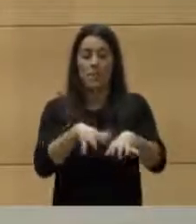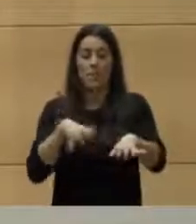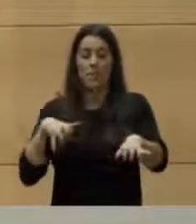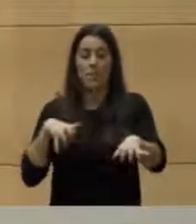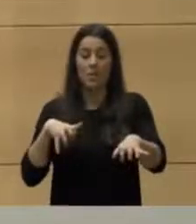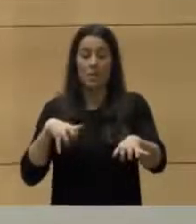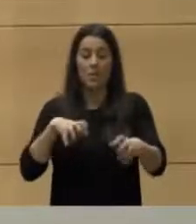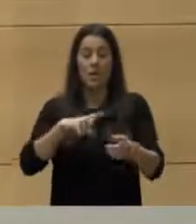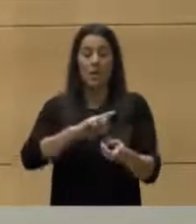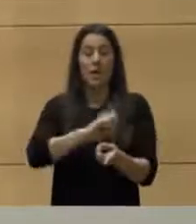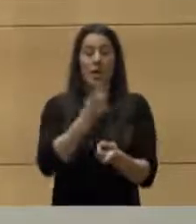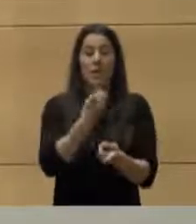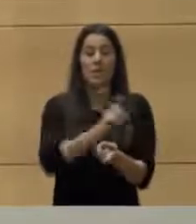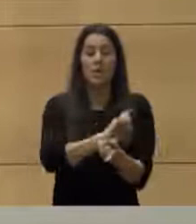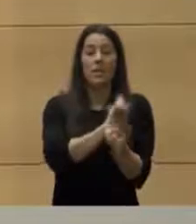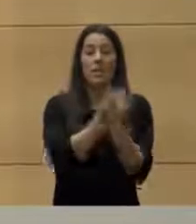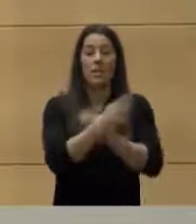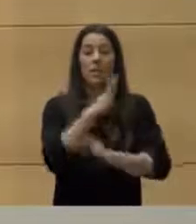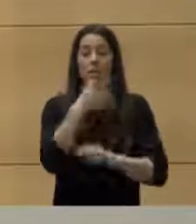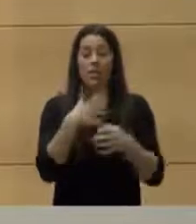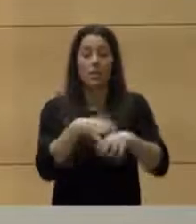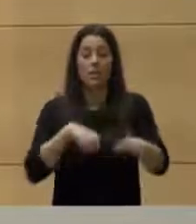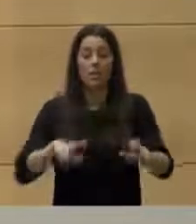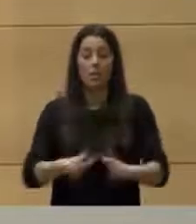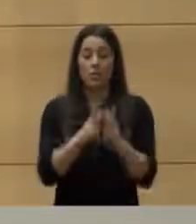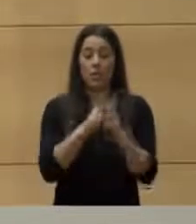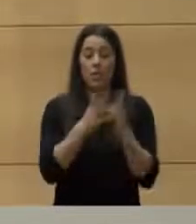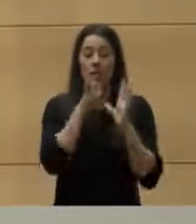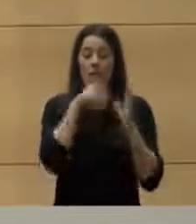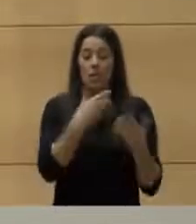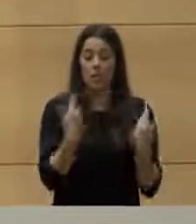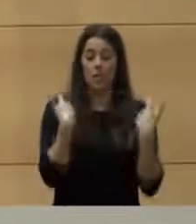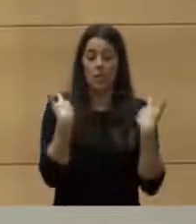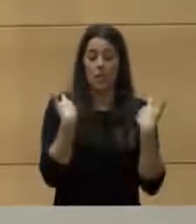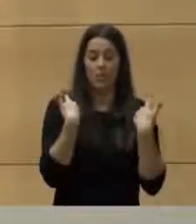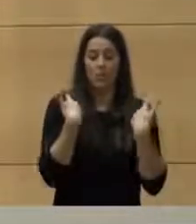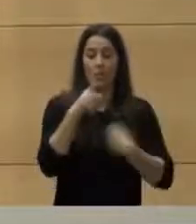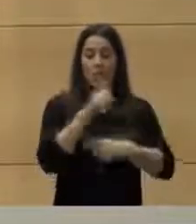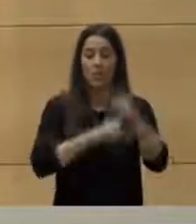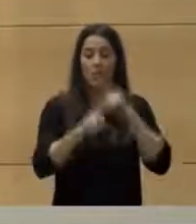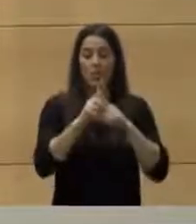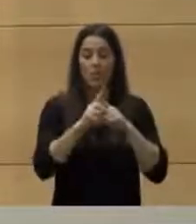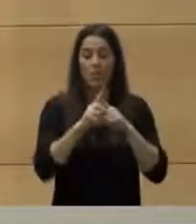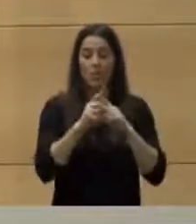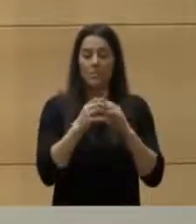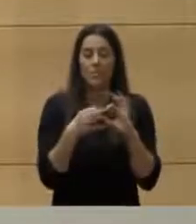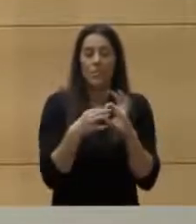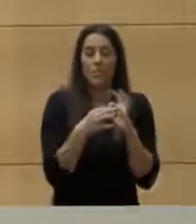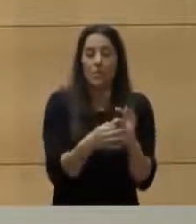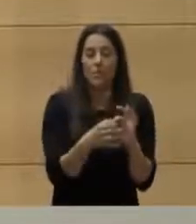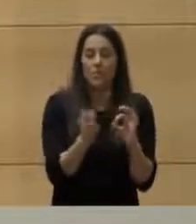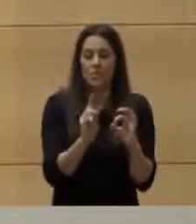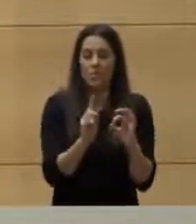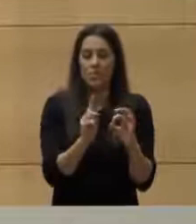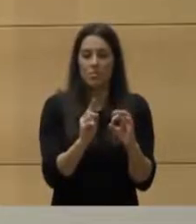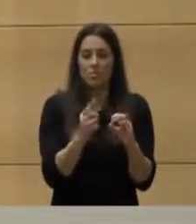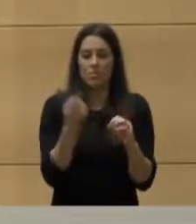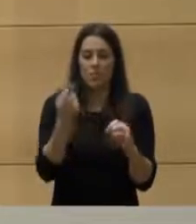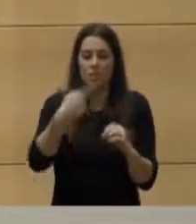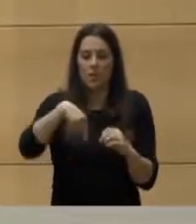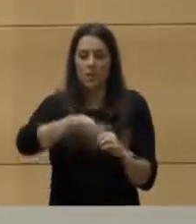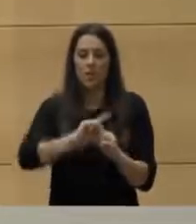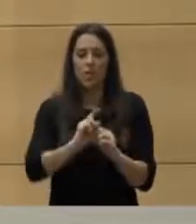sí, porque la mayoría social que sufre los problemas de todo tipo no está unida, está dividida, votan cosas